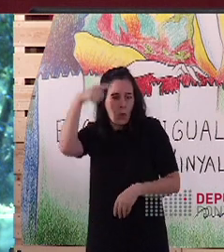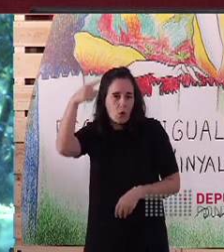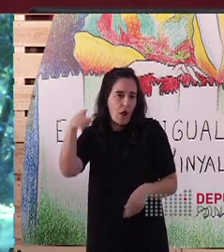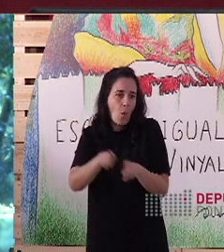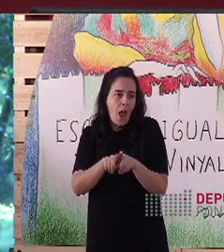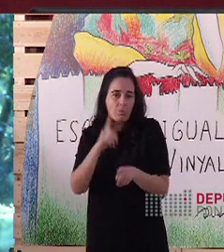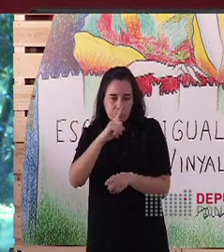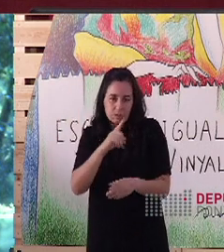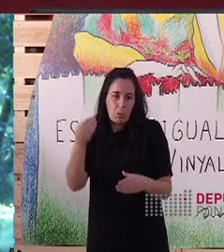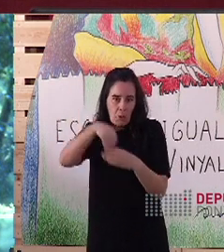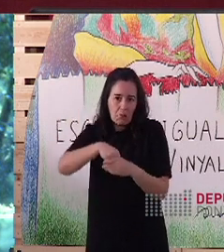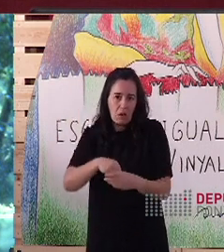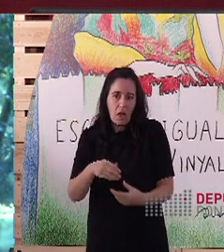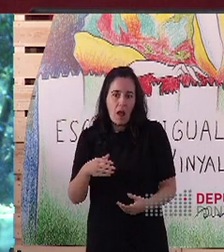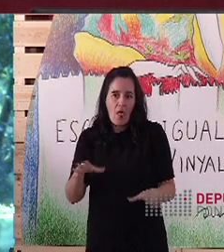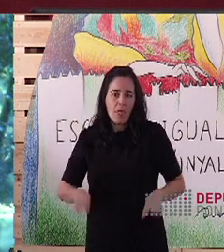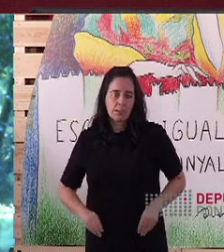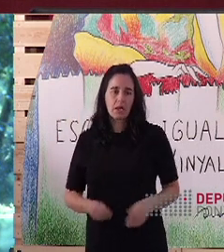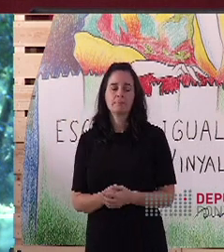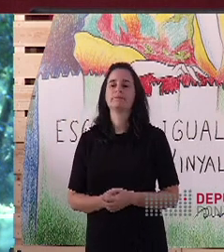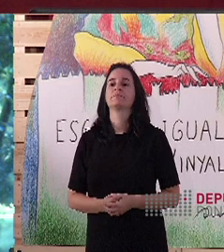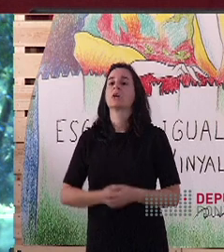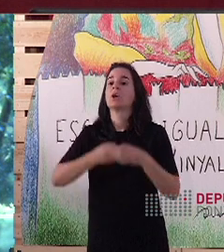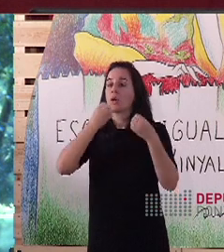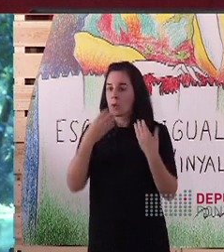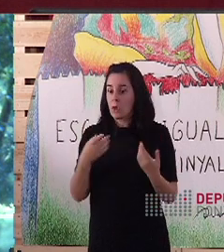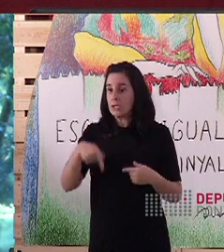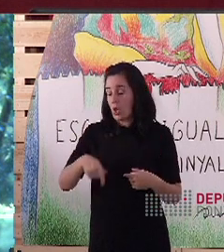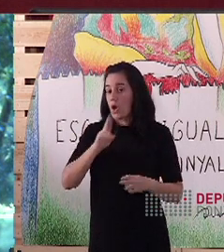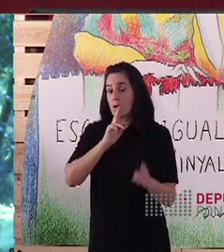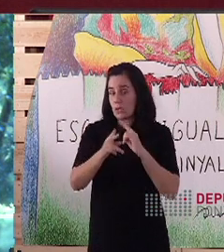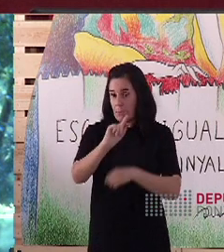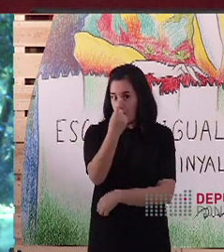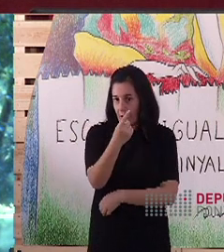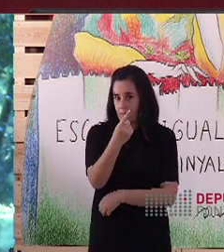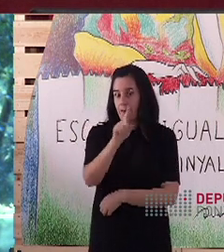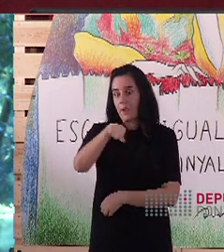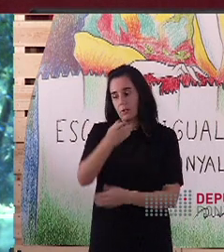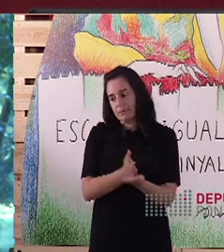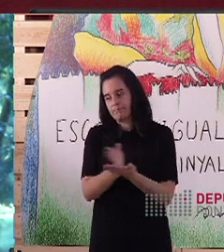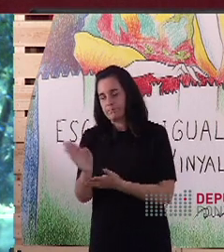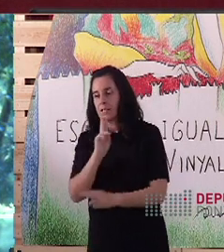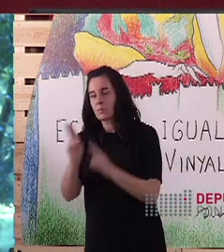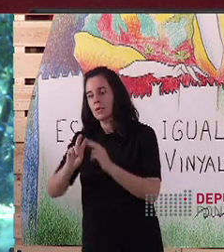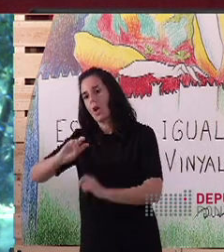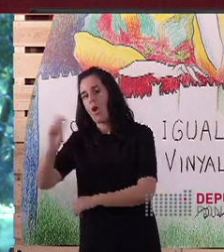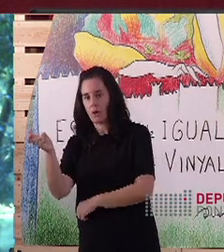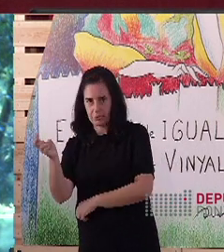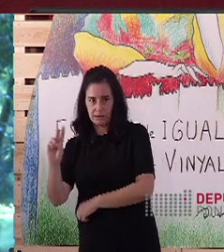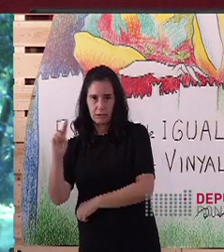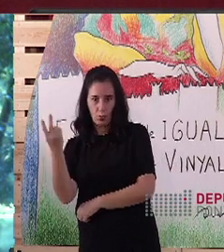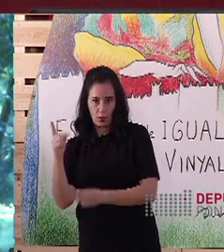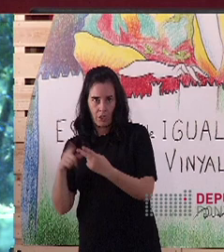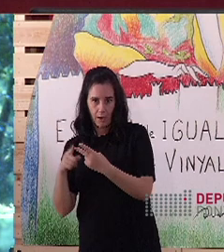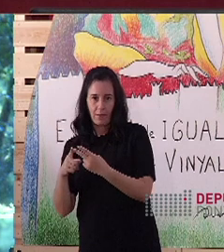esta sería la primera respuesta. Después hay una segunda respuesta que tiene que ver con